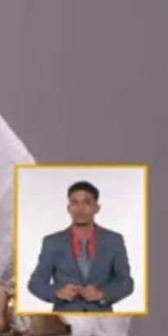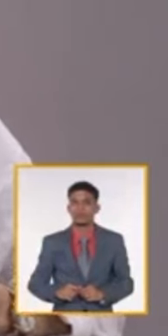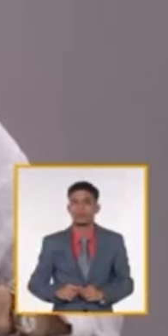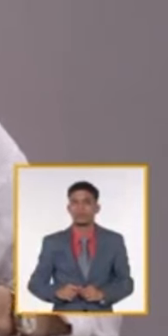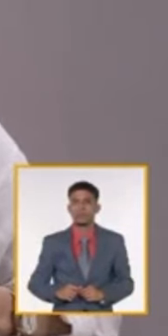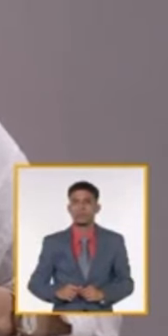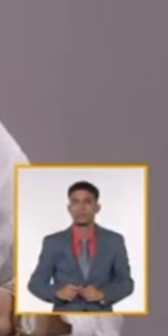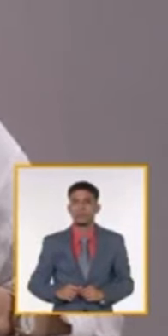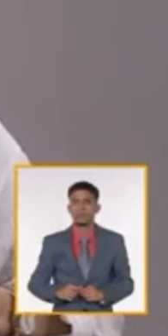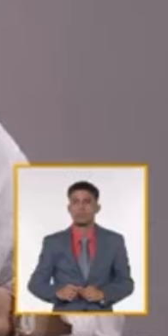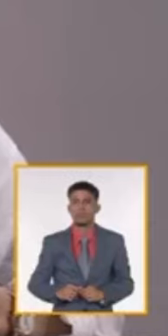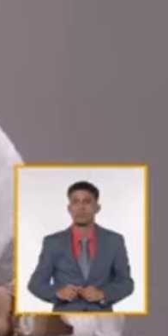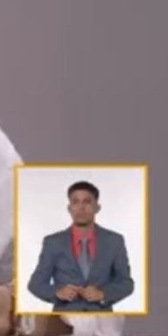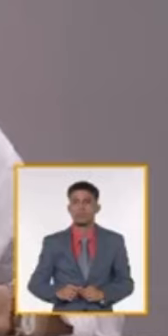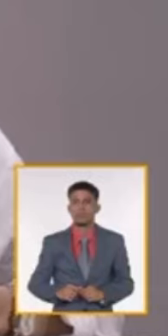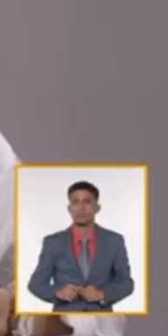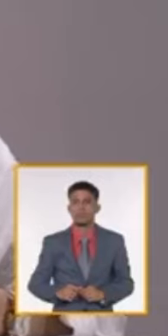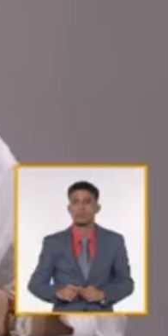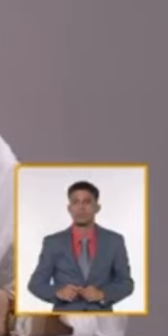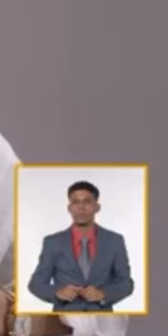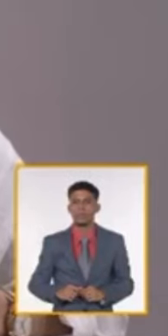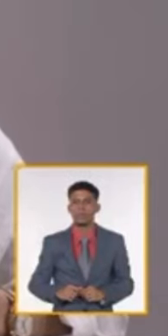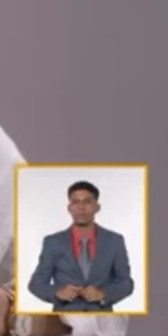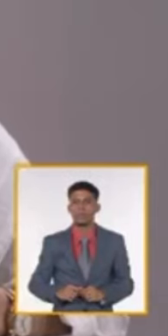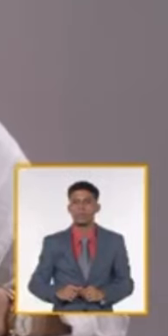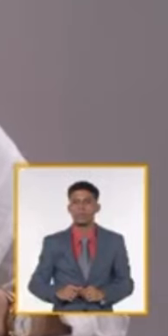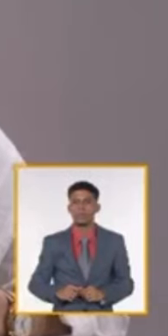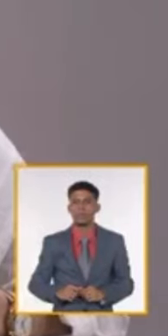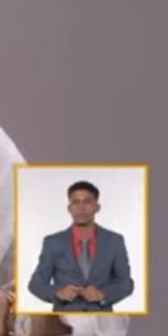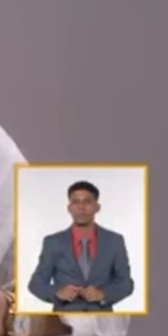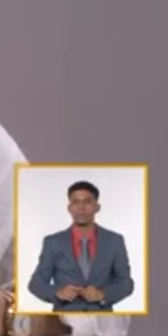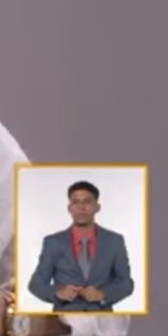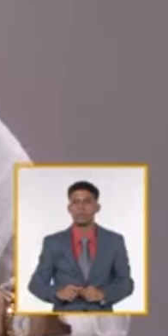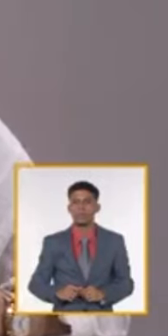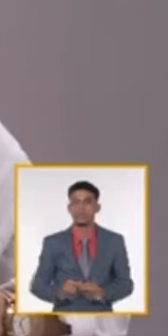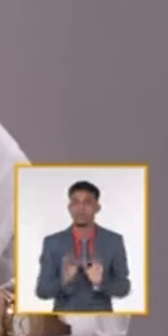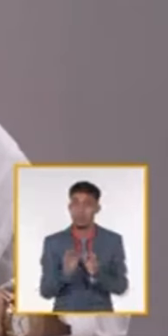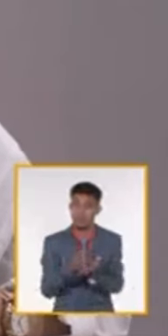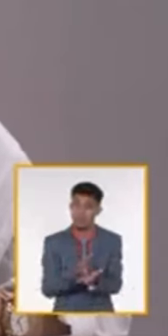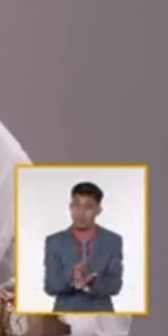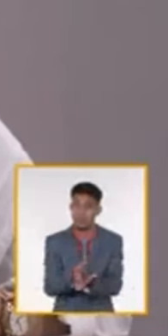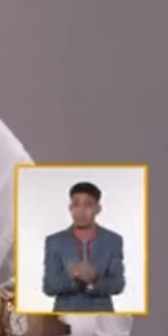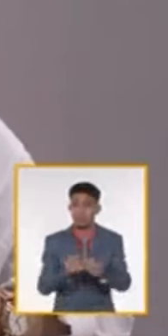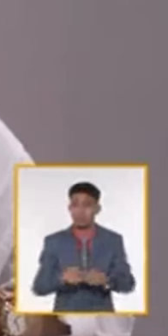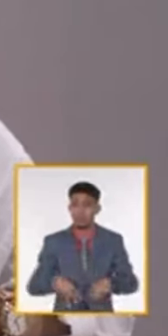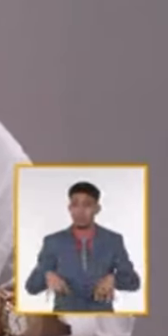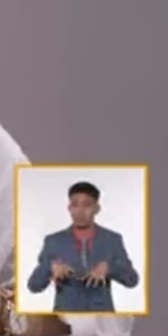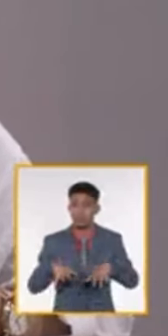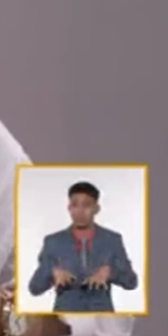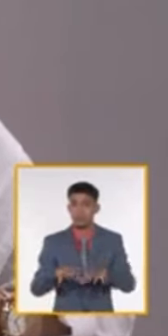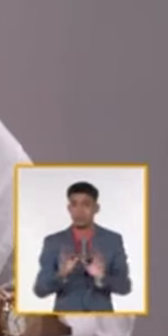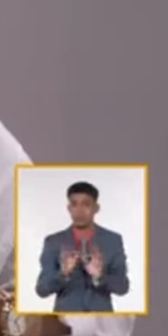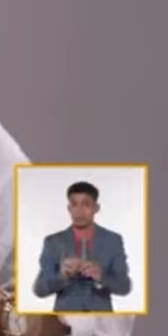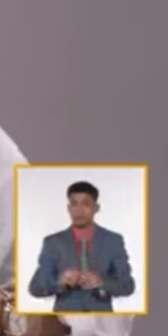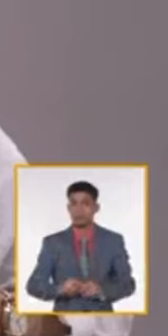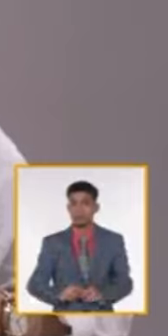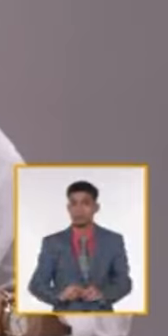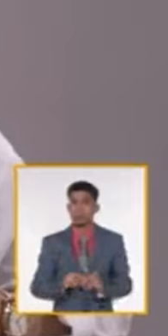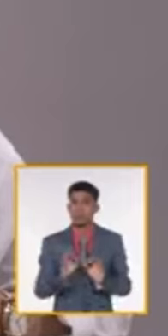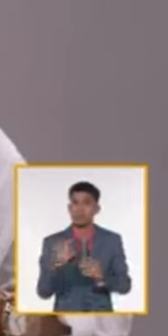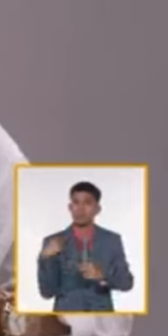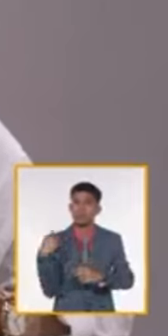Sí, yo considero que hemos estado viendo una participación masiva, incluso entre